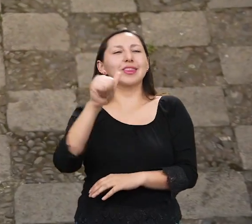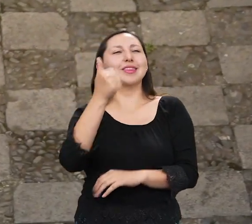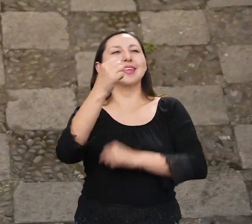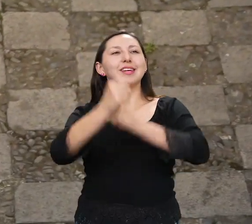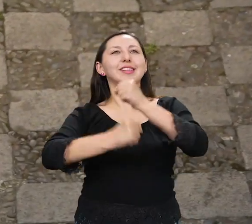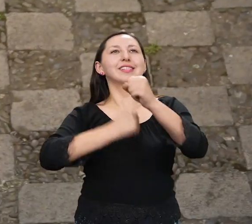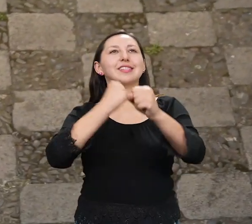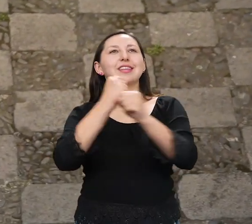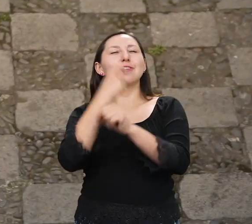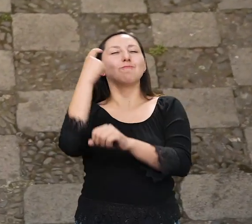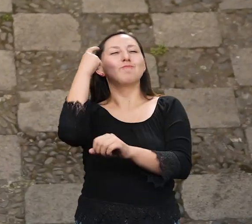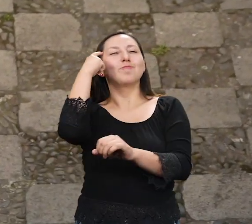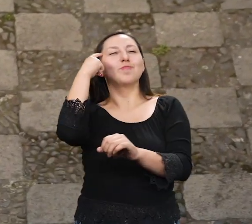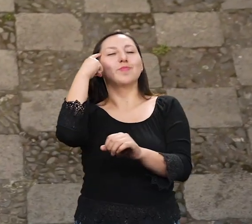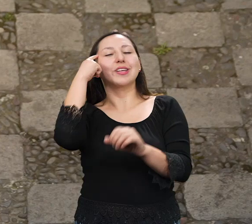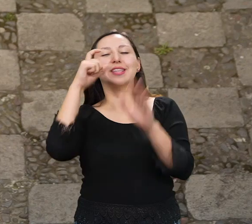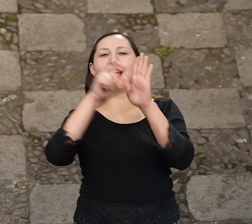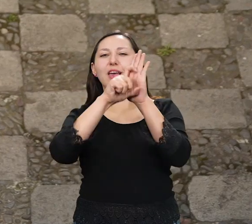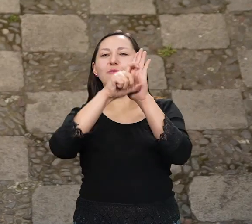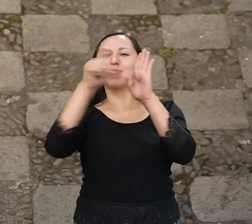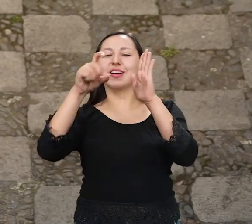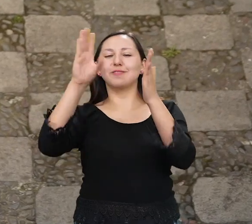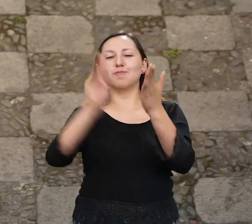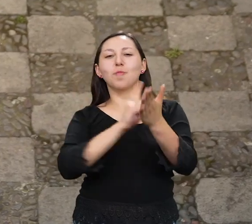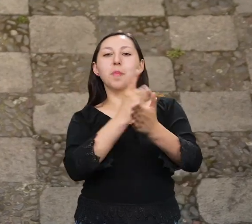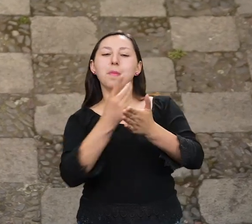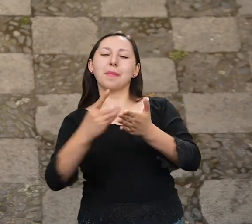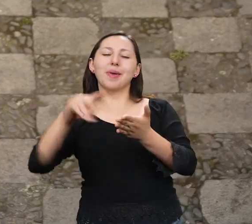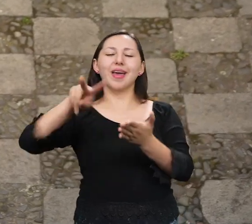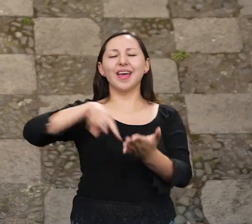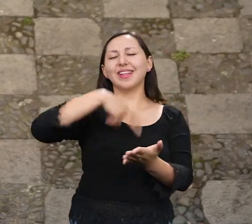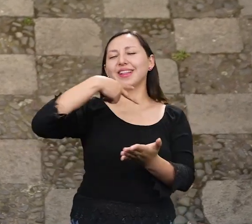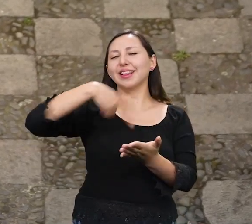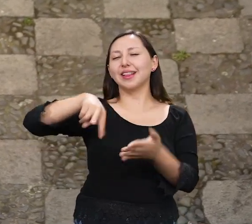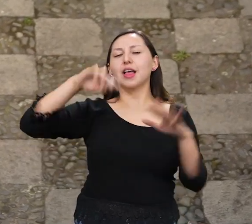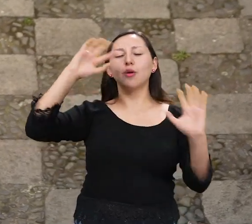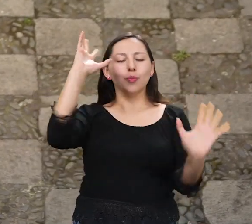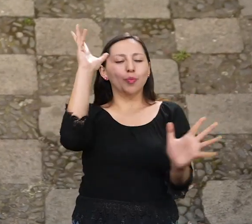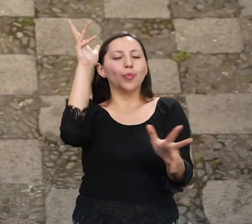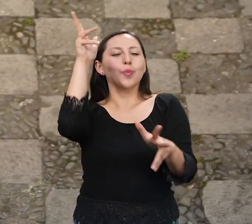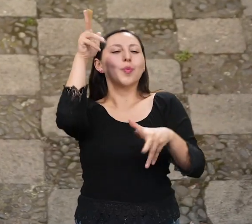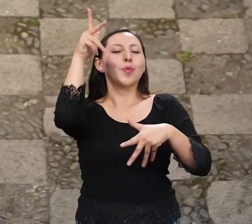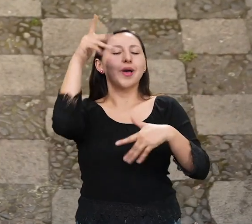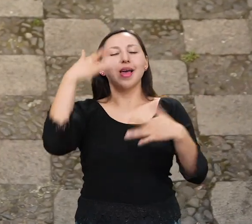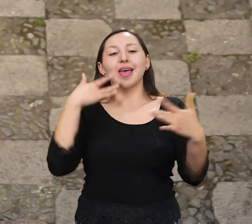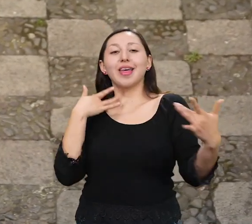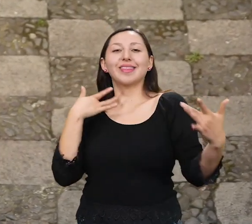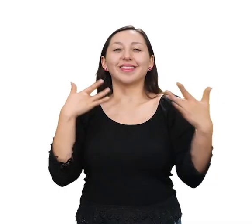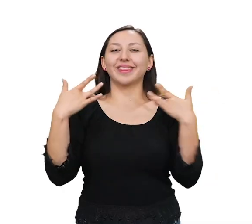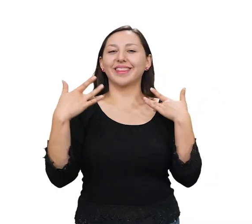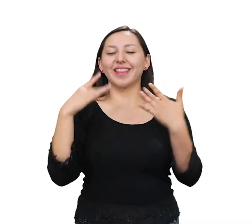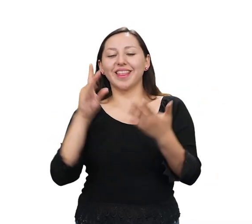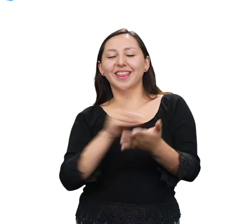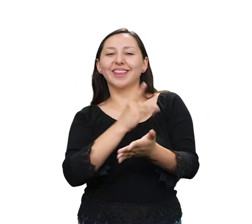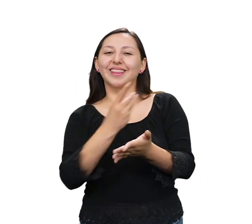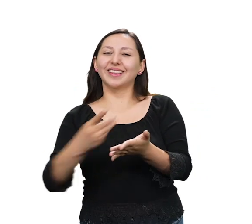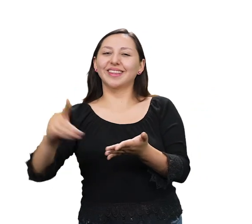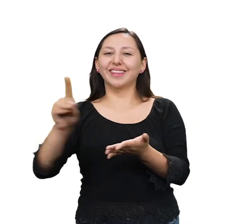años me veo en una compañía de danza siendo bailarín e interpretando obras de danza.